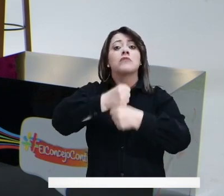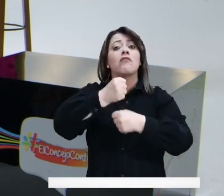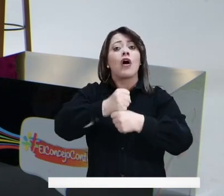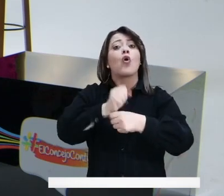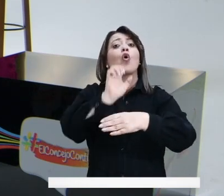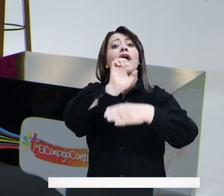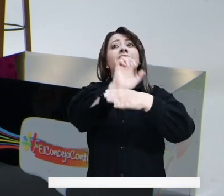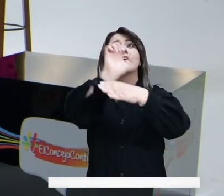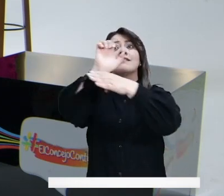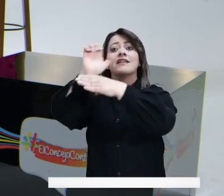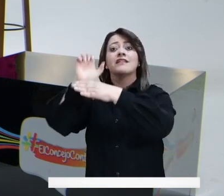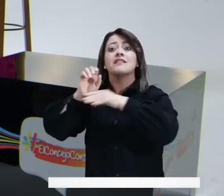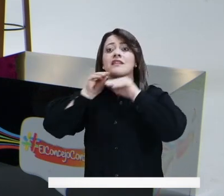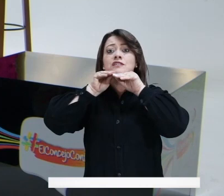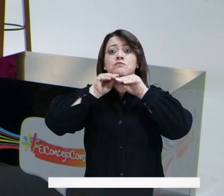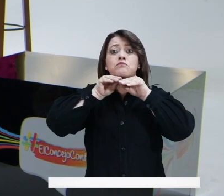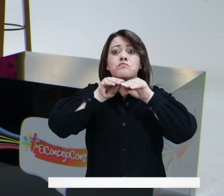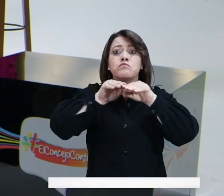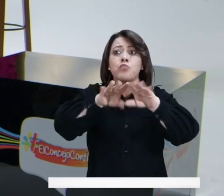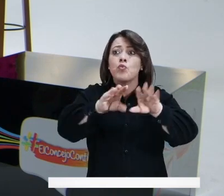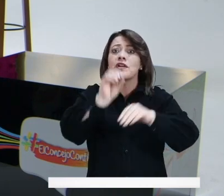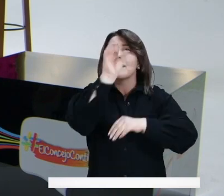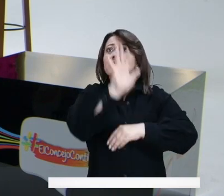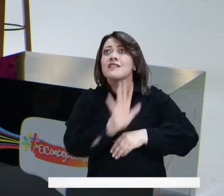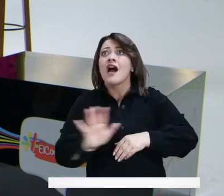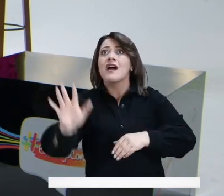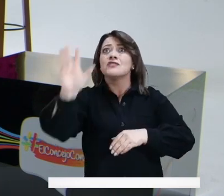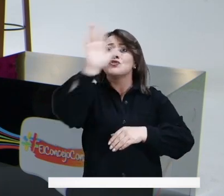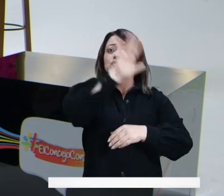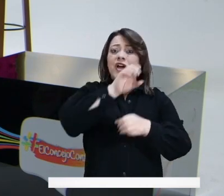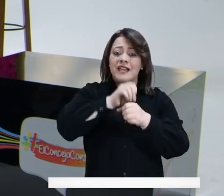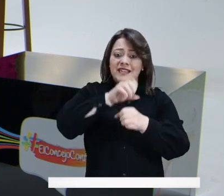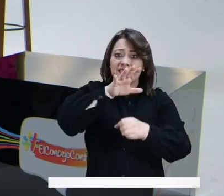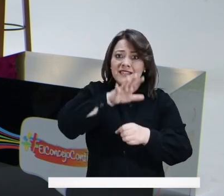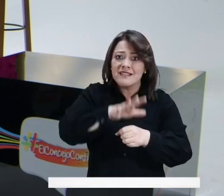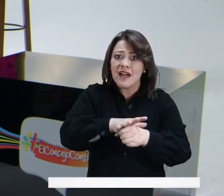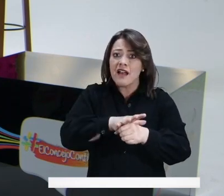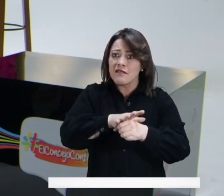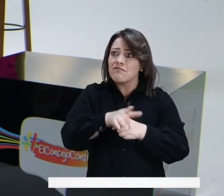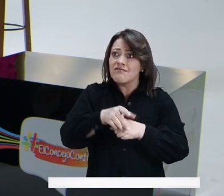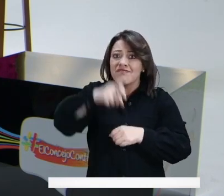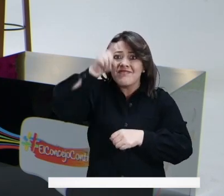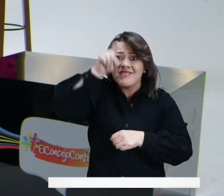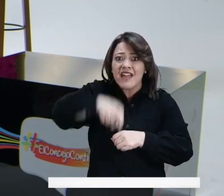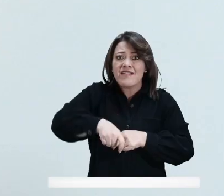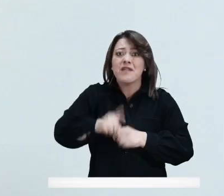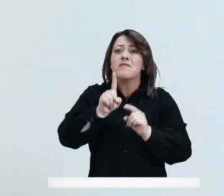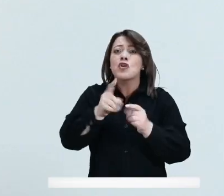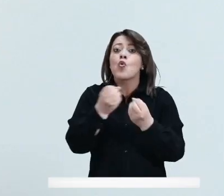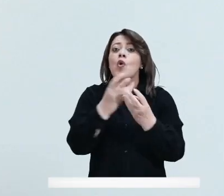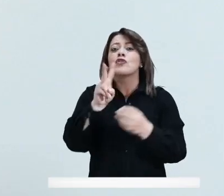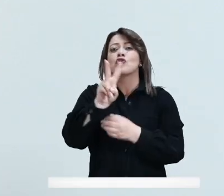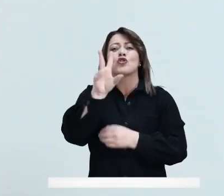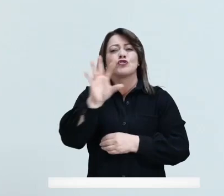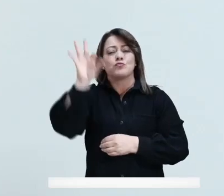estar en las entidades del orden nacional, distrital, territorial, inclusive acá